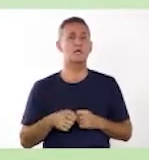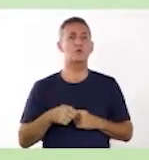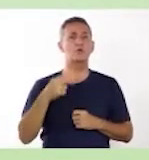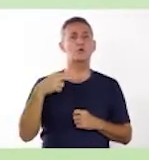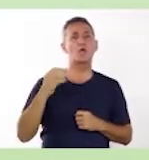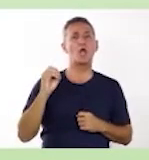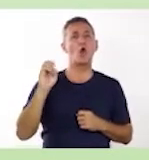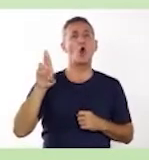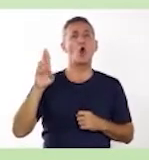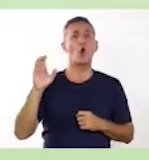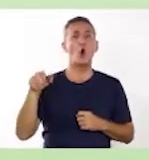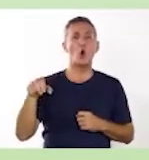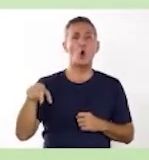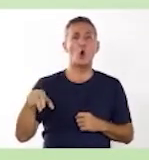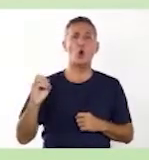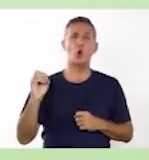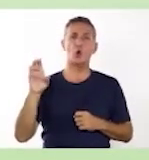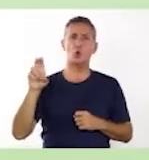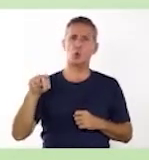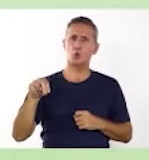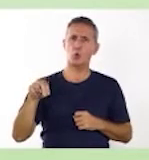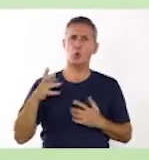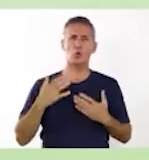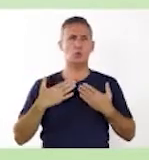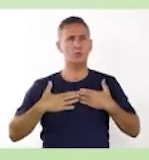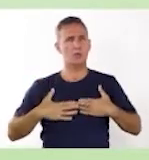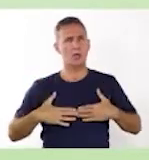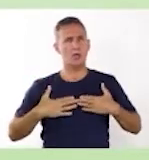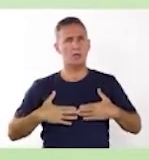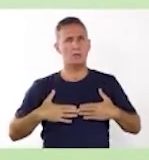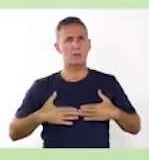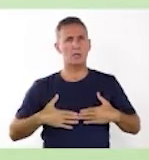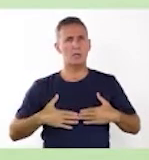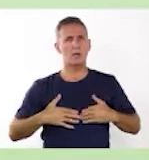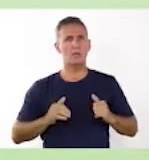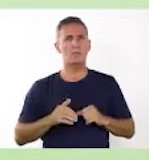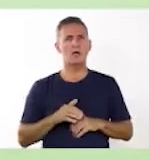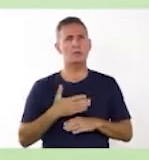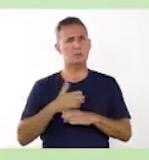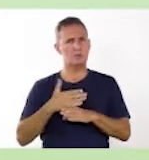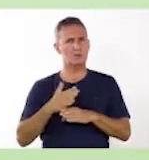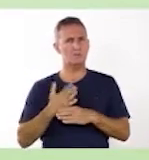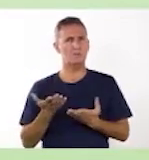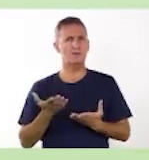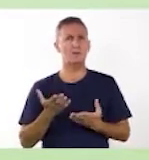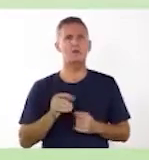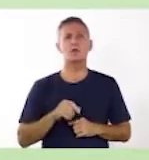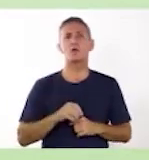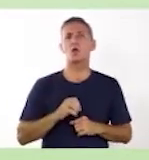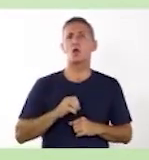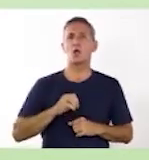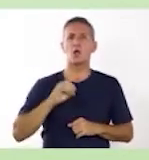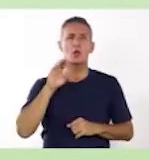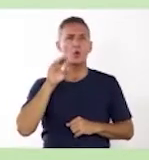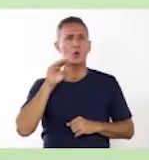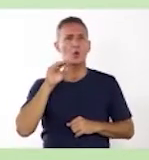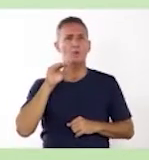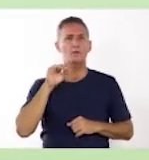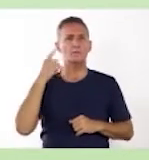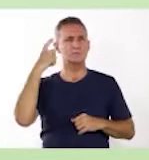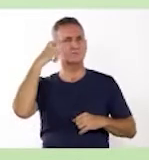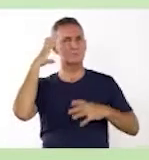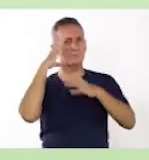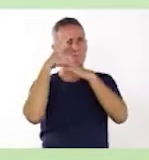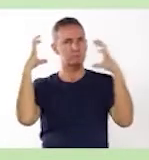Orgón, hermano de la primera esposa. Es muy calmado, al contrario que Damis. Y por sus